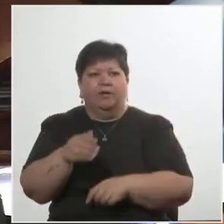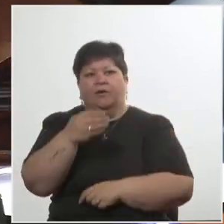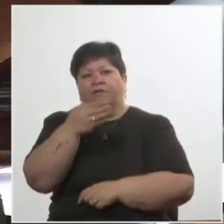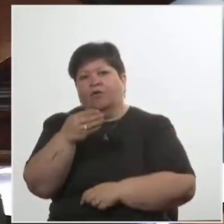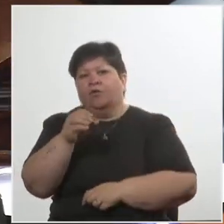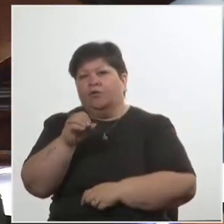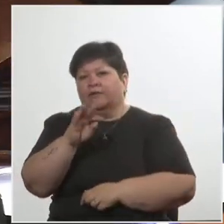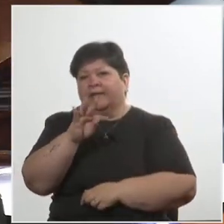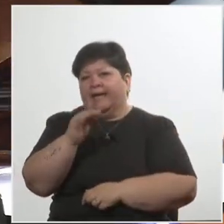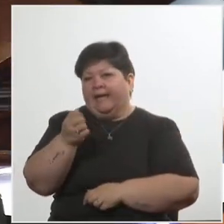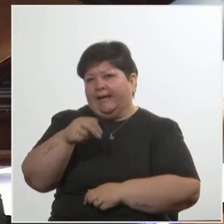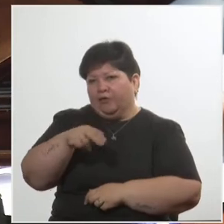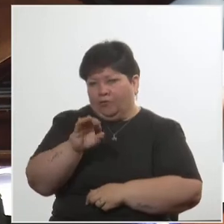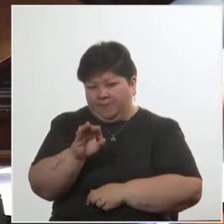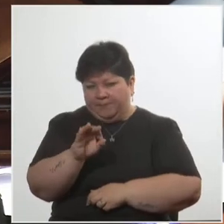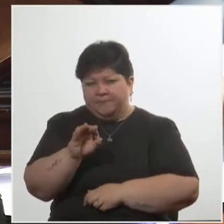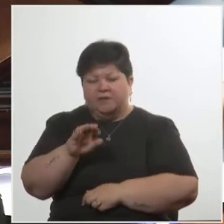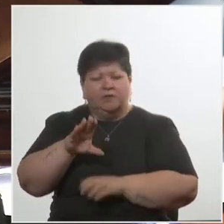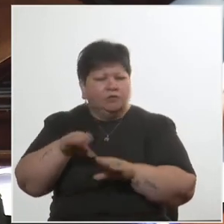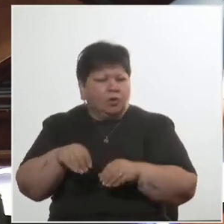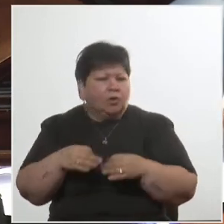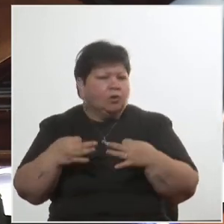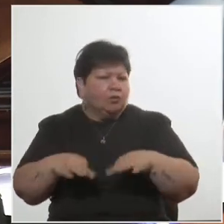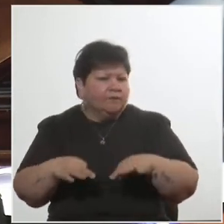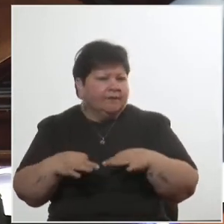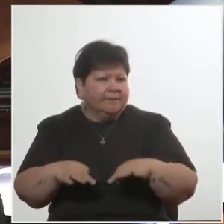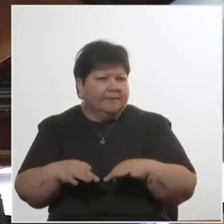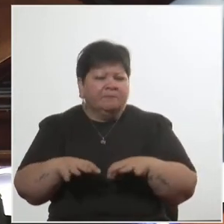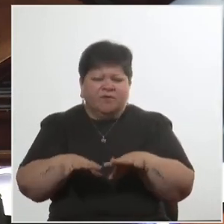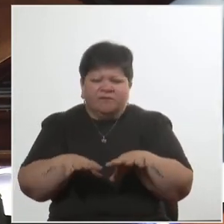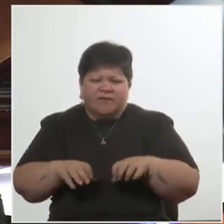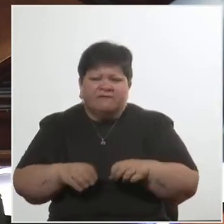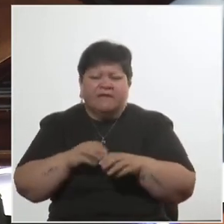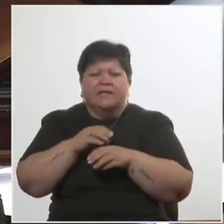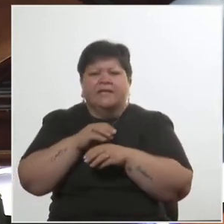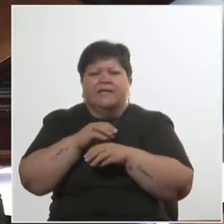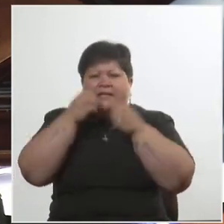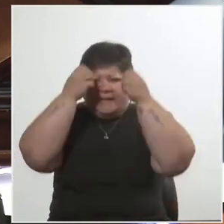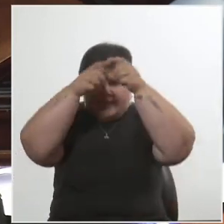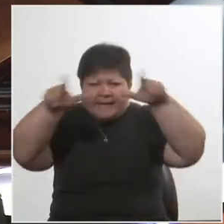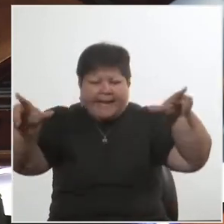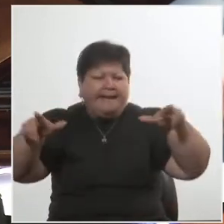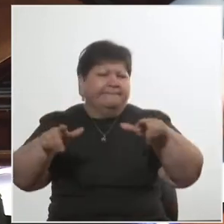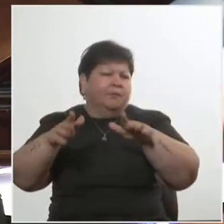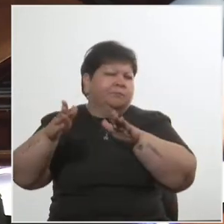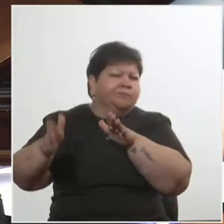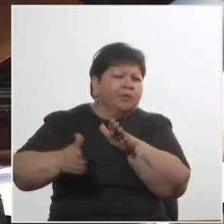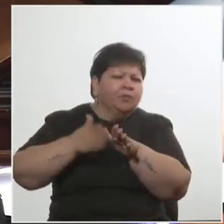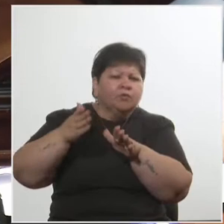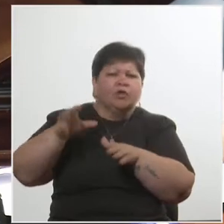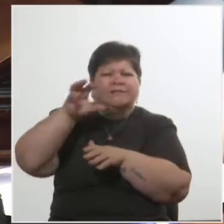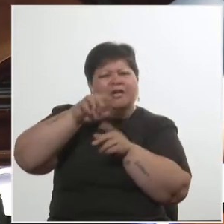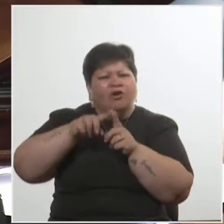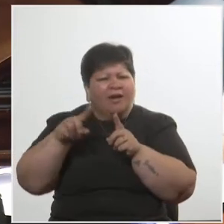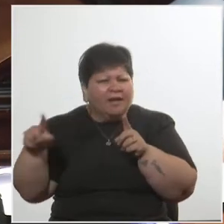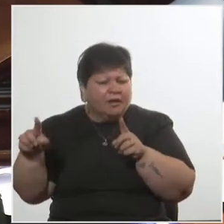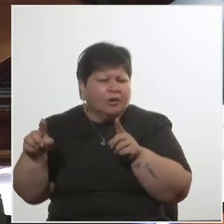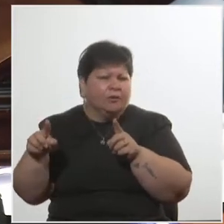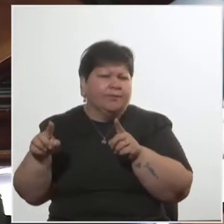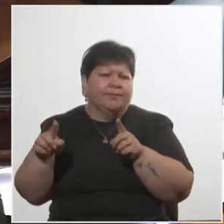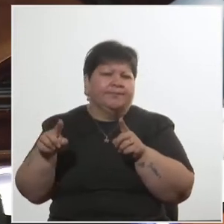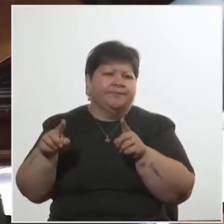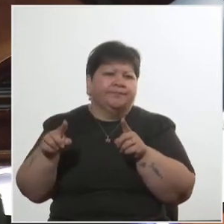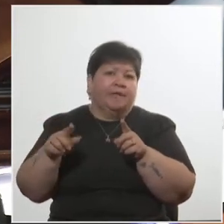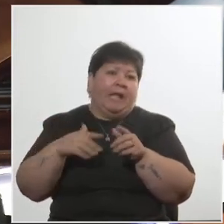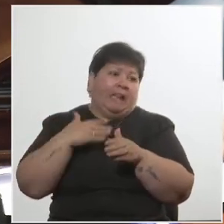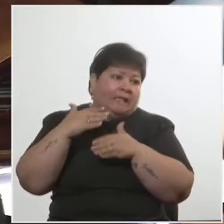votaron es todo lo que está bien viven en el campo productores de punta en Cerro largo que